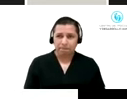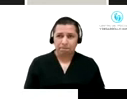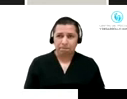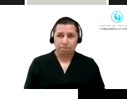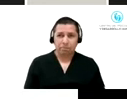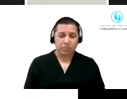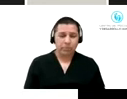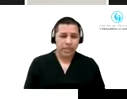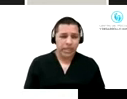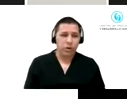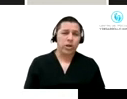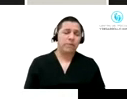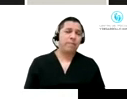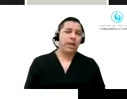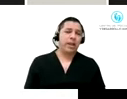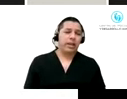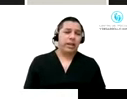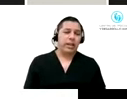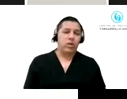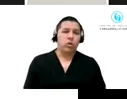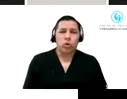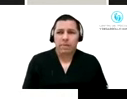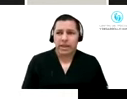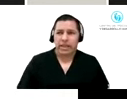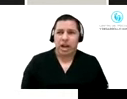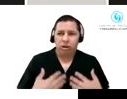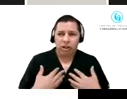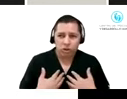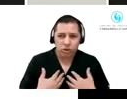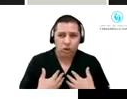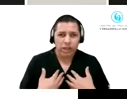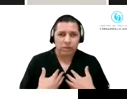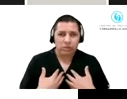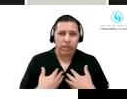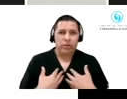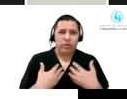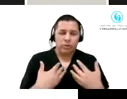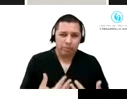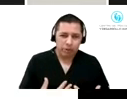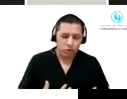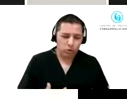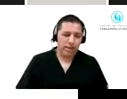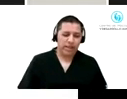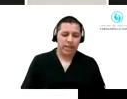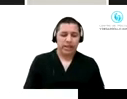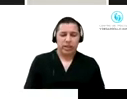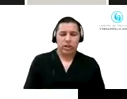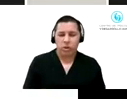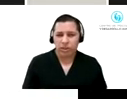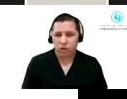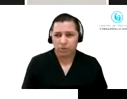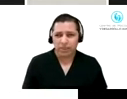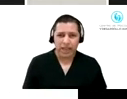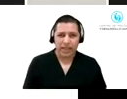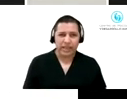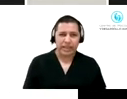cae y llora. Y usualmente, aunque nosotros no lo hayamos hecho, pero usualmente,